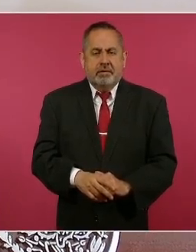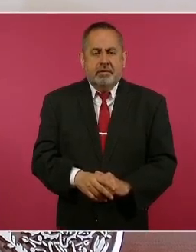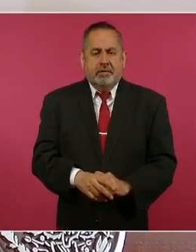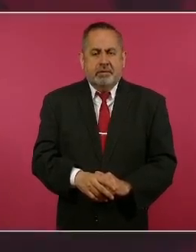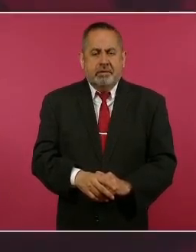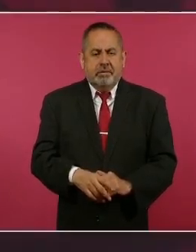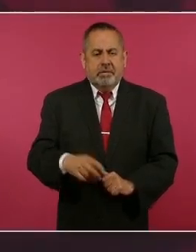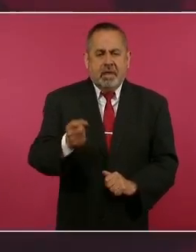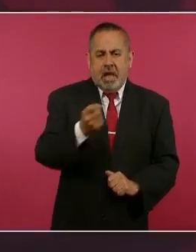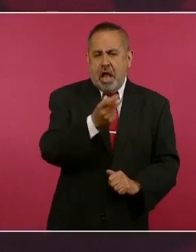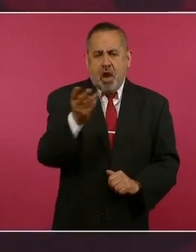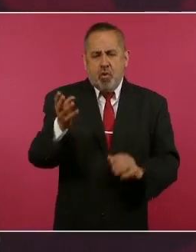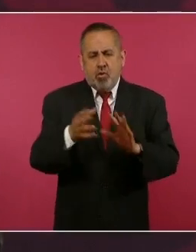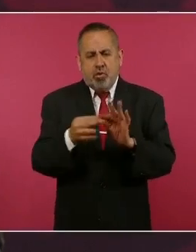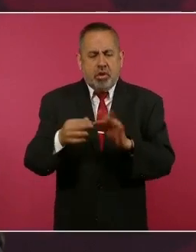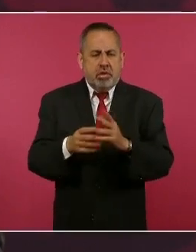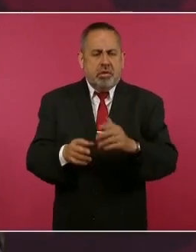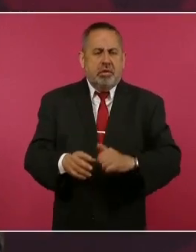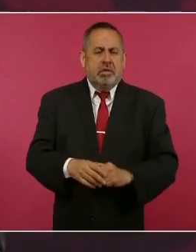solo